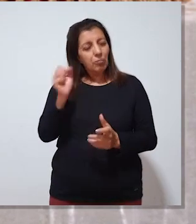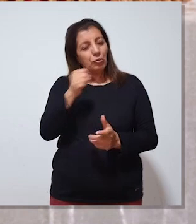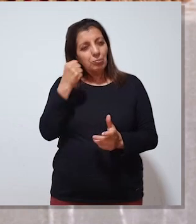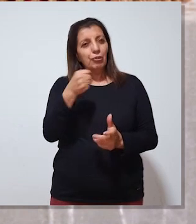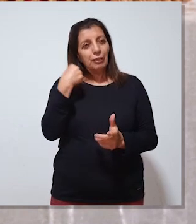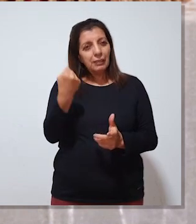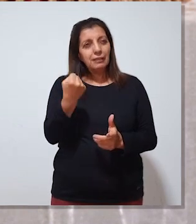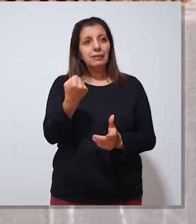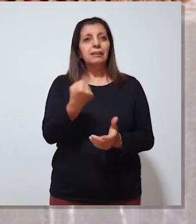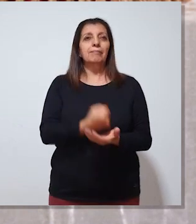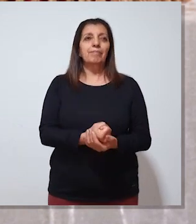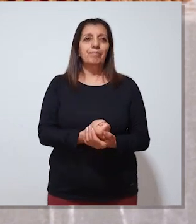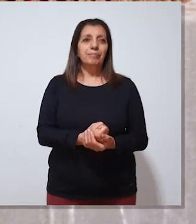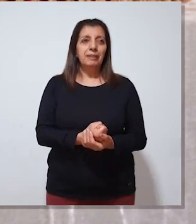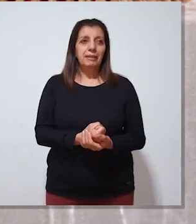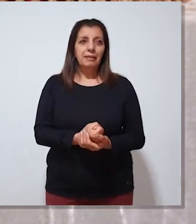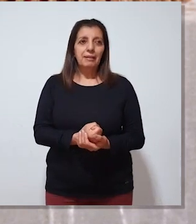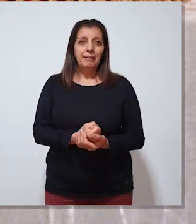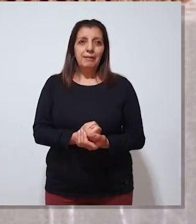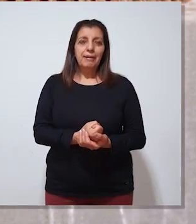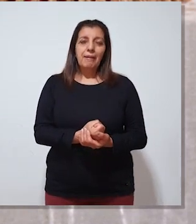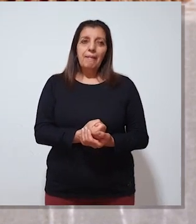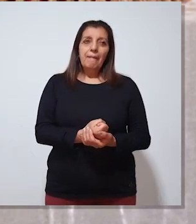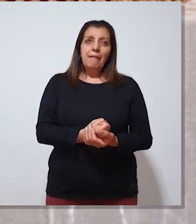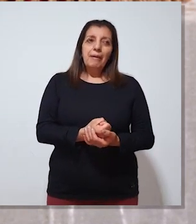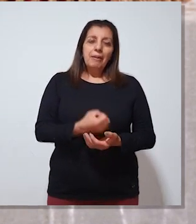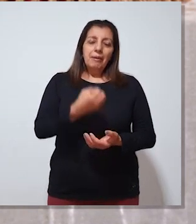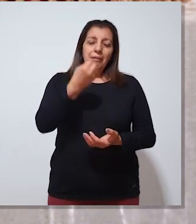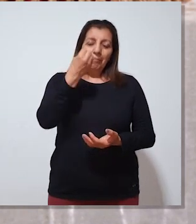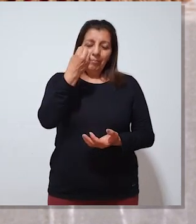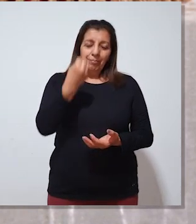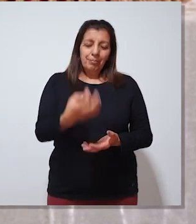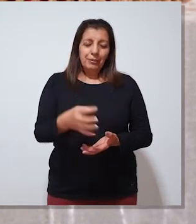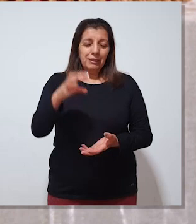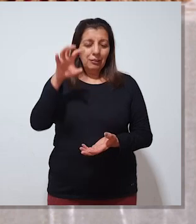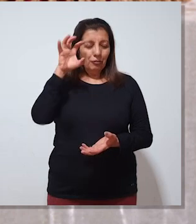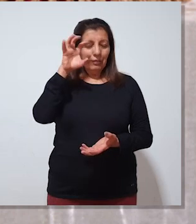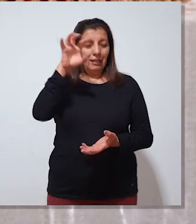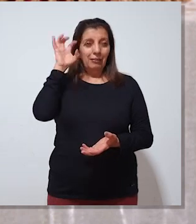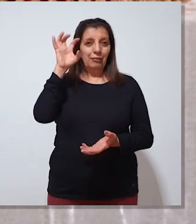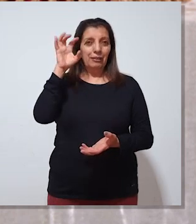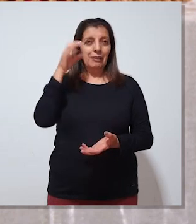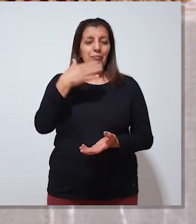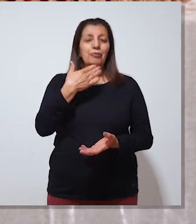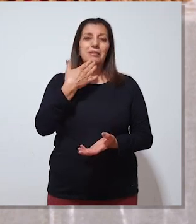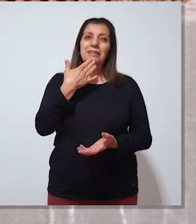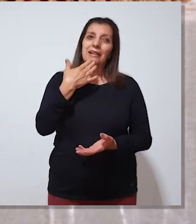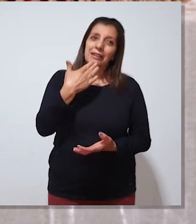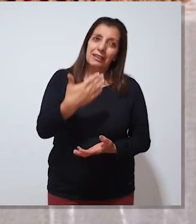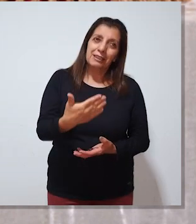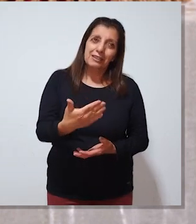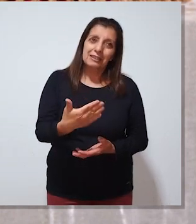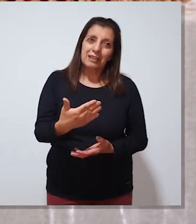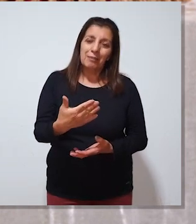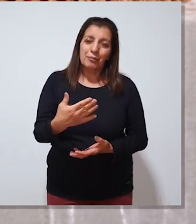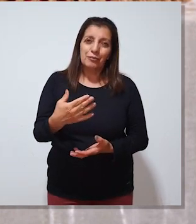eclesial recoge también lo que hemos querido recordar con memoria agradecida en esta tarde, la celebración del